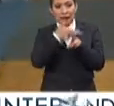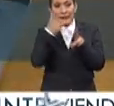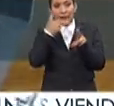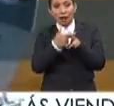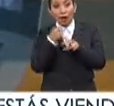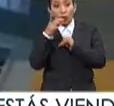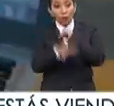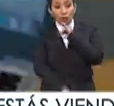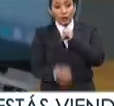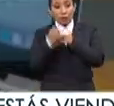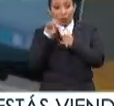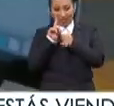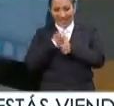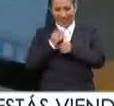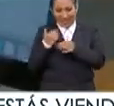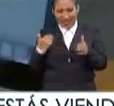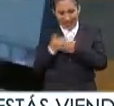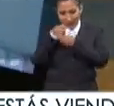son